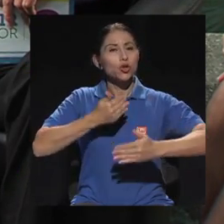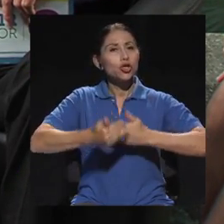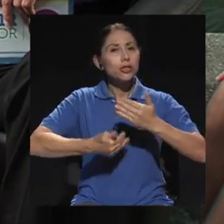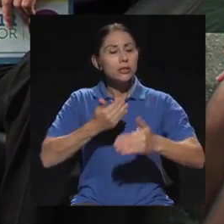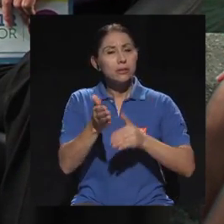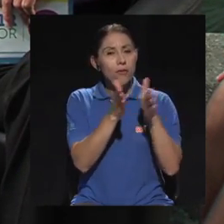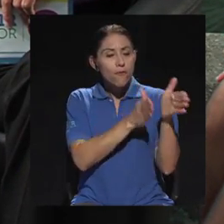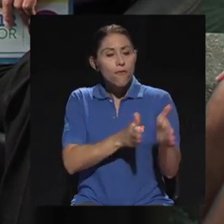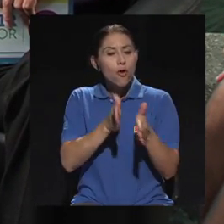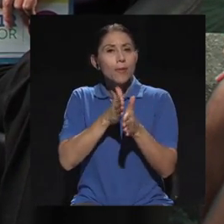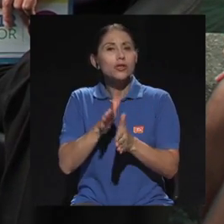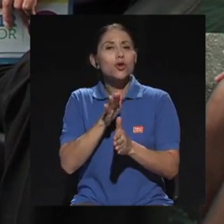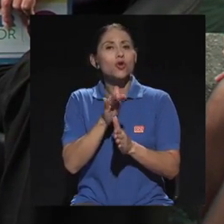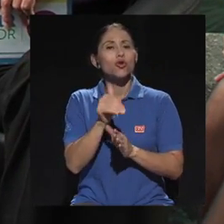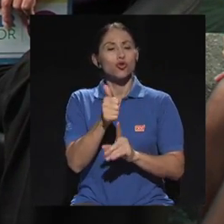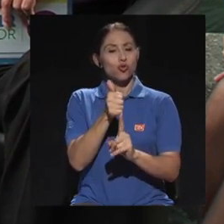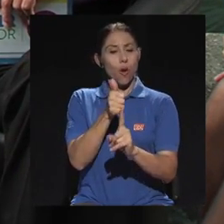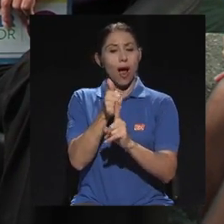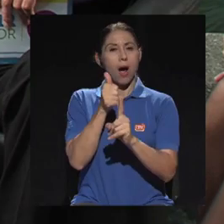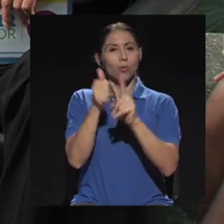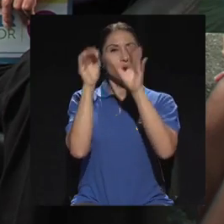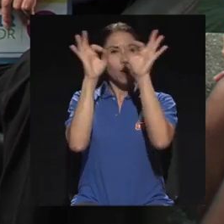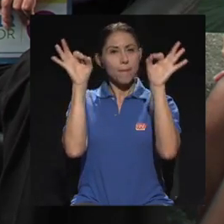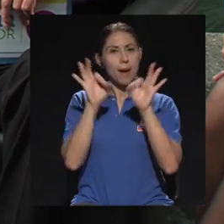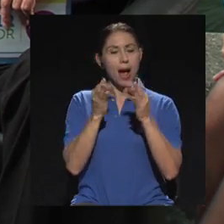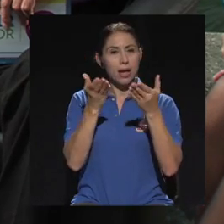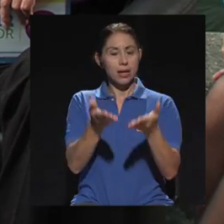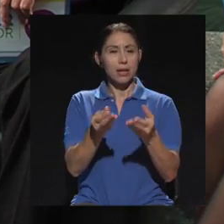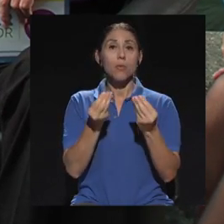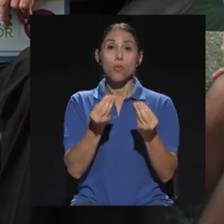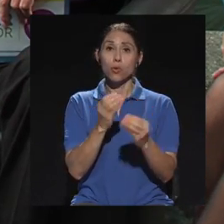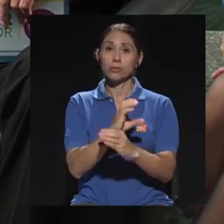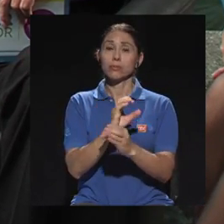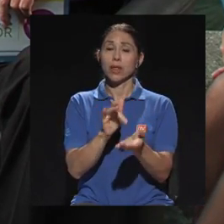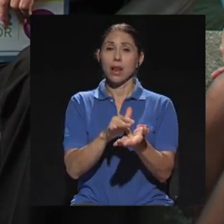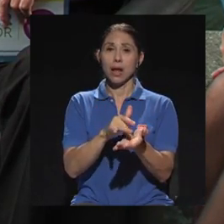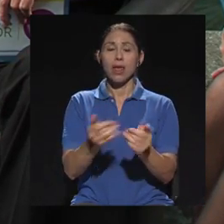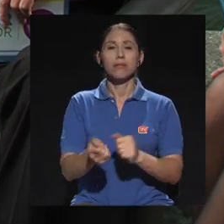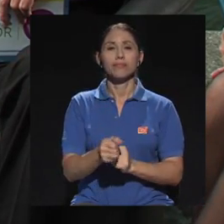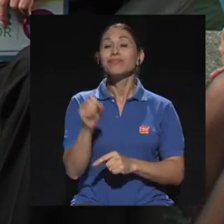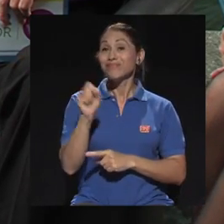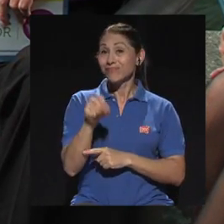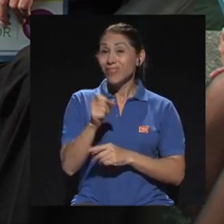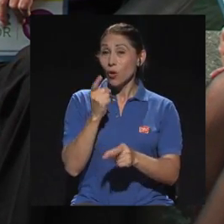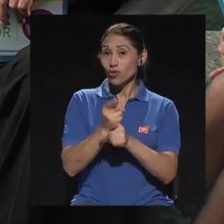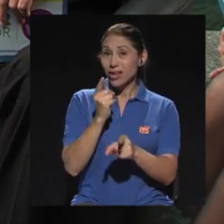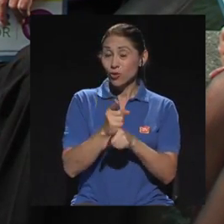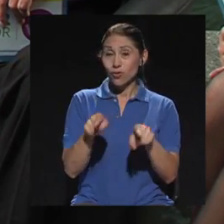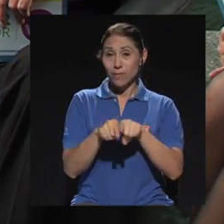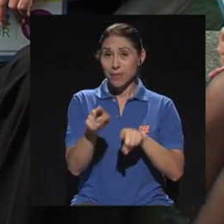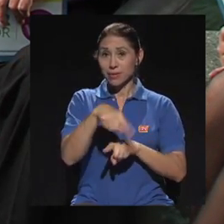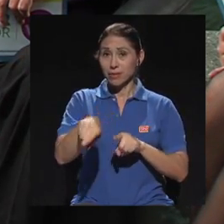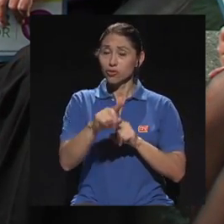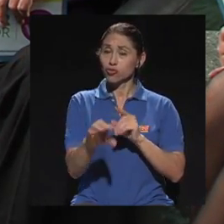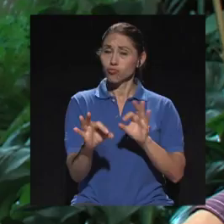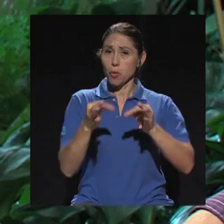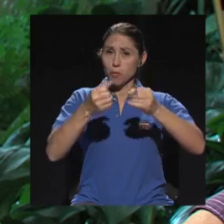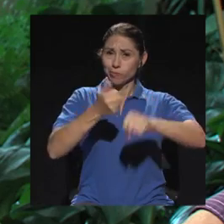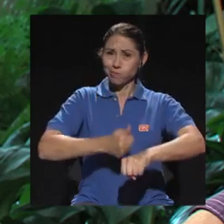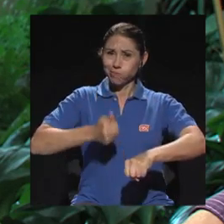de su autoimagen sumamente delicada. Correcto, ¿sí? Correcto, y también de la reafirmación de su propia